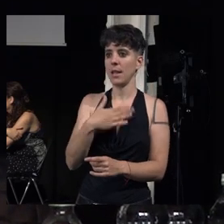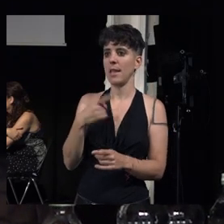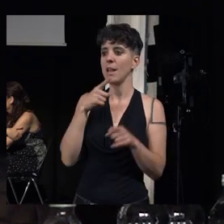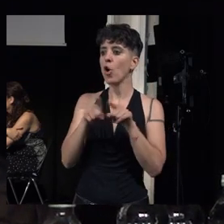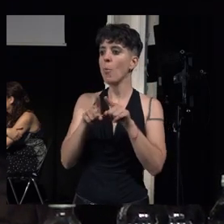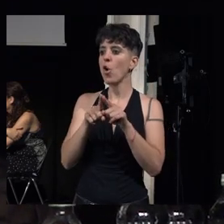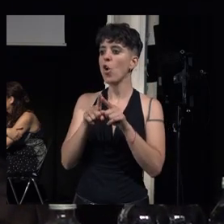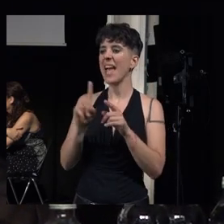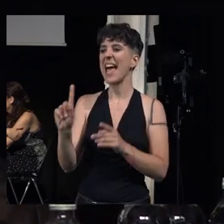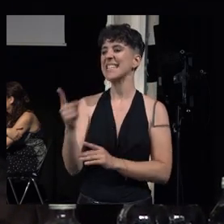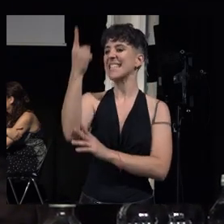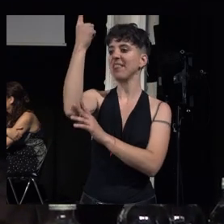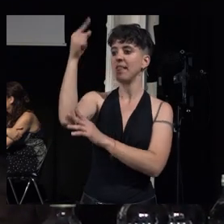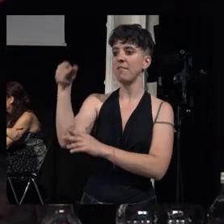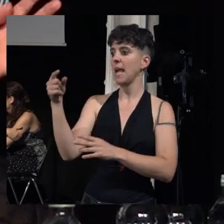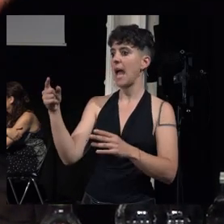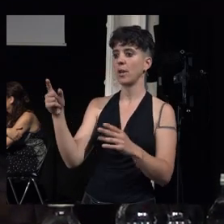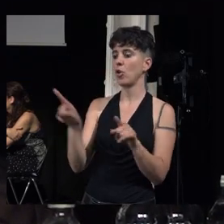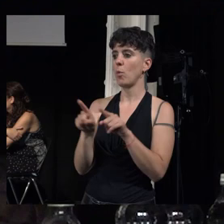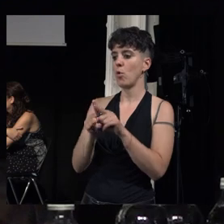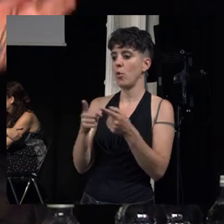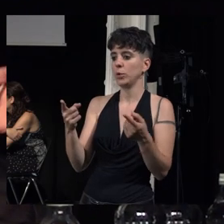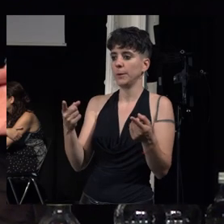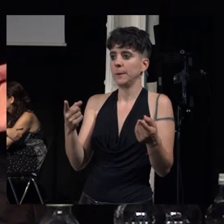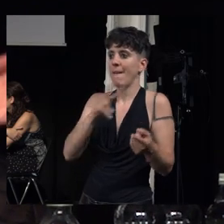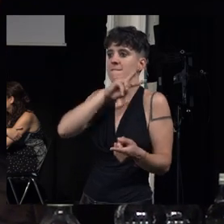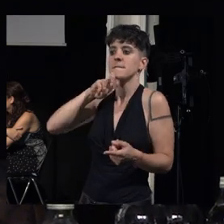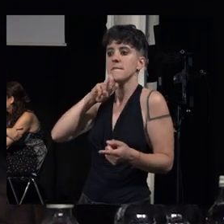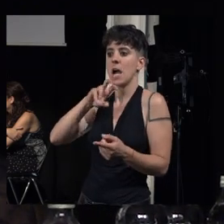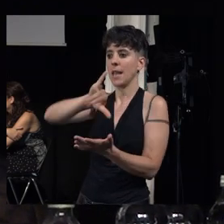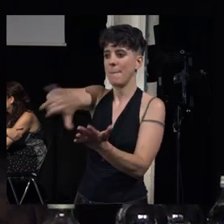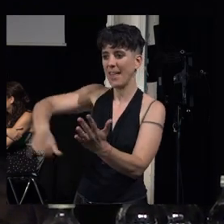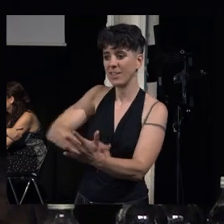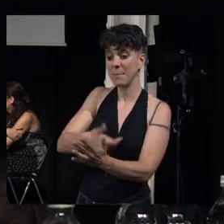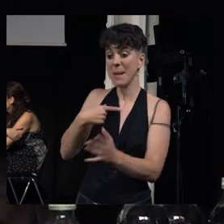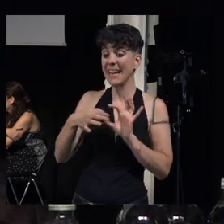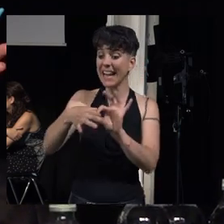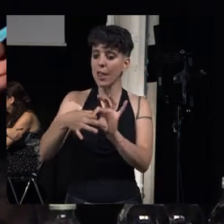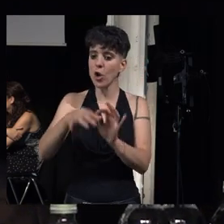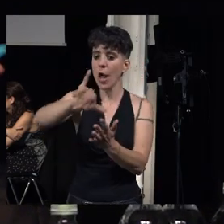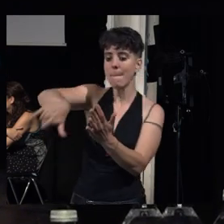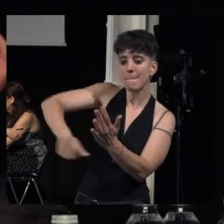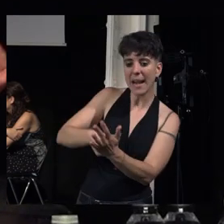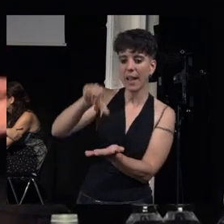los márgenes, ¿no? Y si podemos jugar con esa relación entre el margen y el centro y de vez en